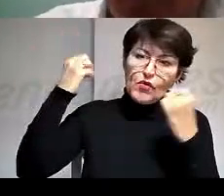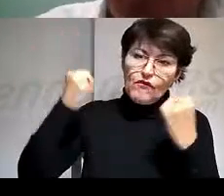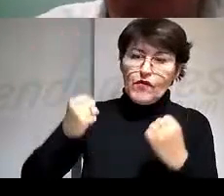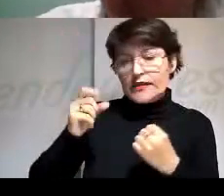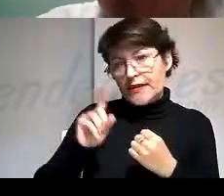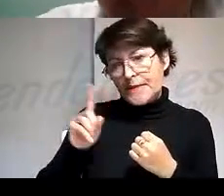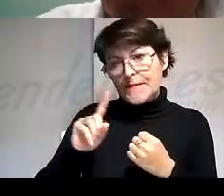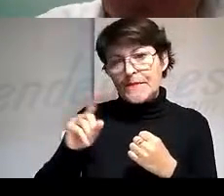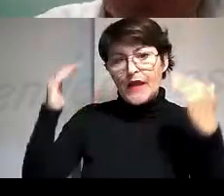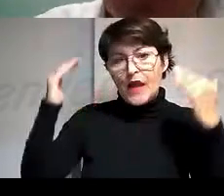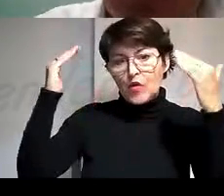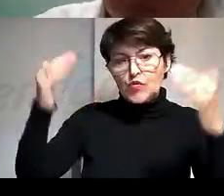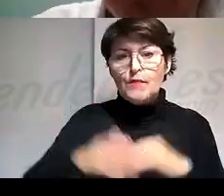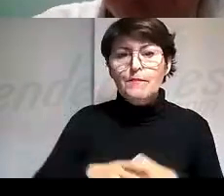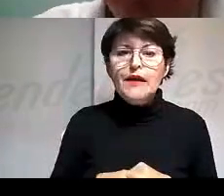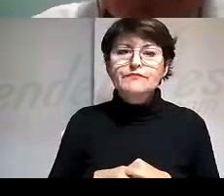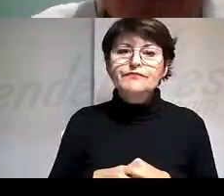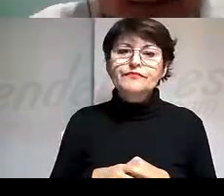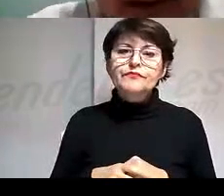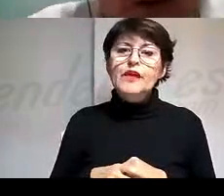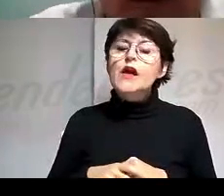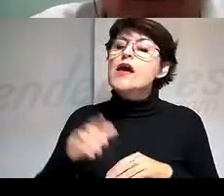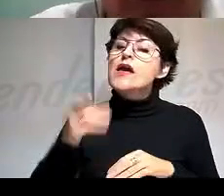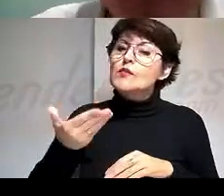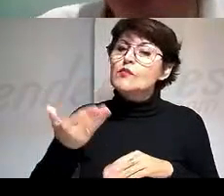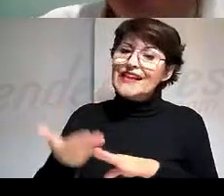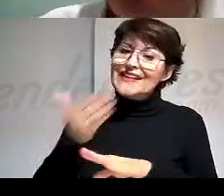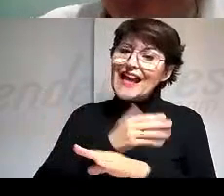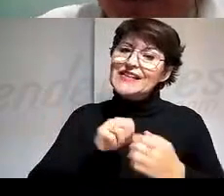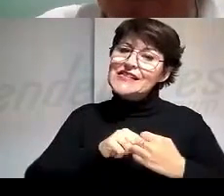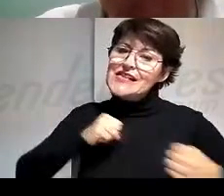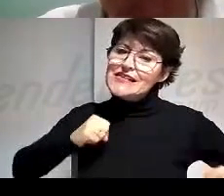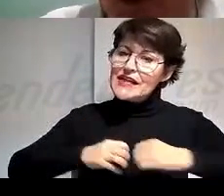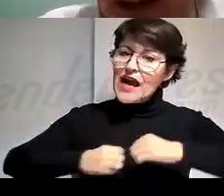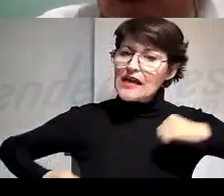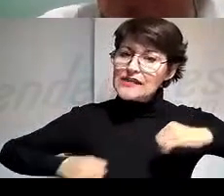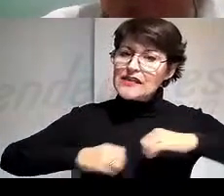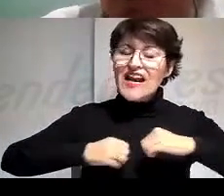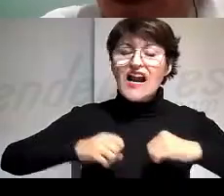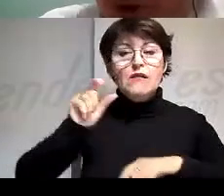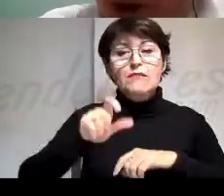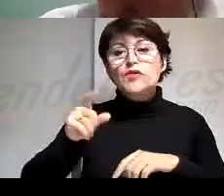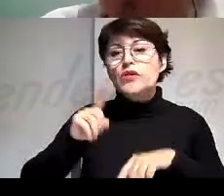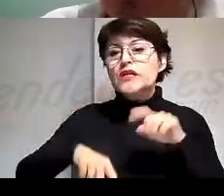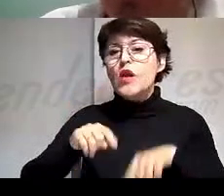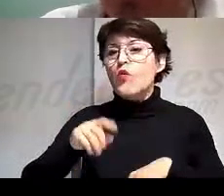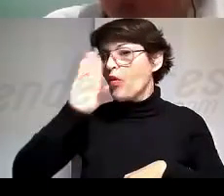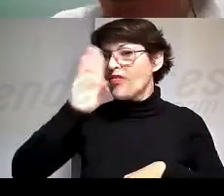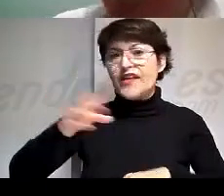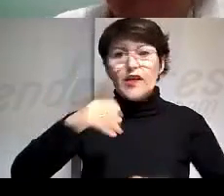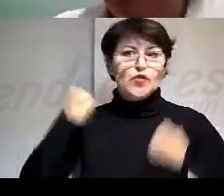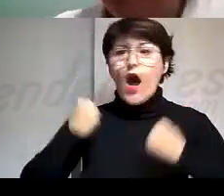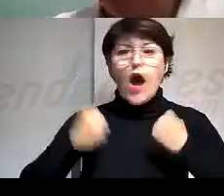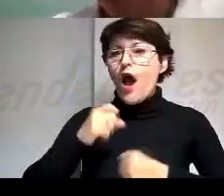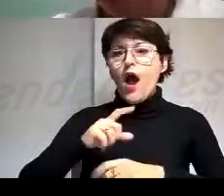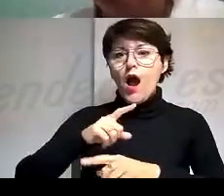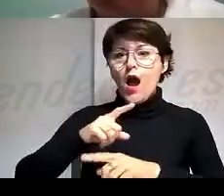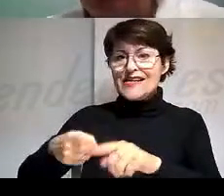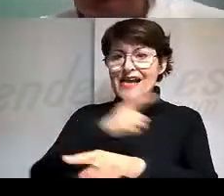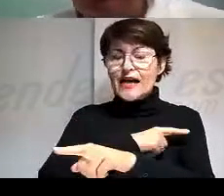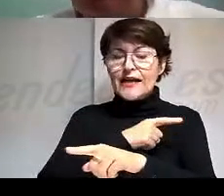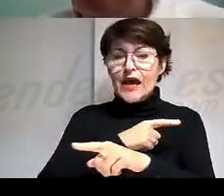la sombra o ir protegidos, realizar estiramientos previamente. ¿Cuánta gente se ha lesionado precisamente por eso? Por poner a